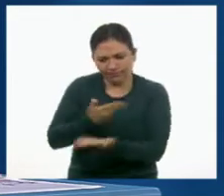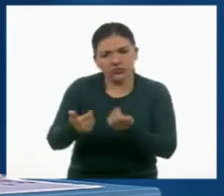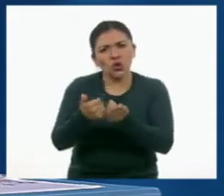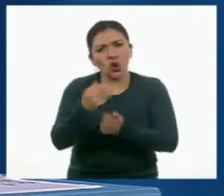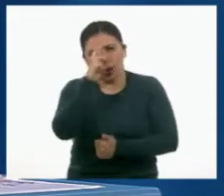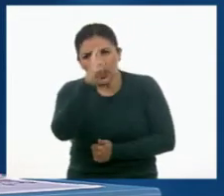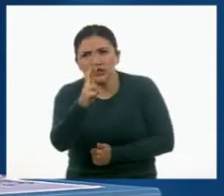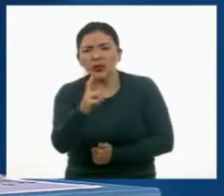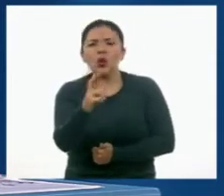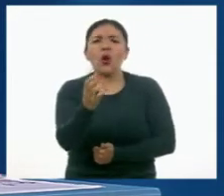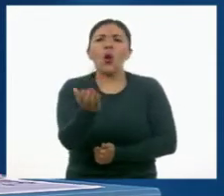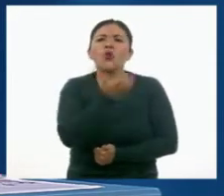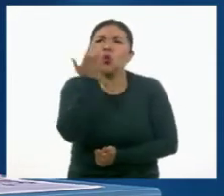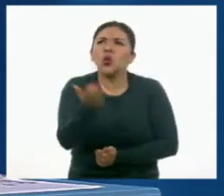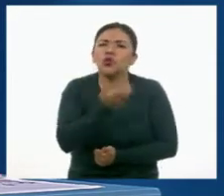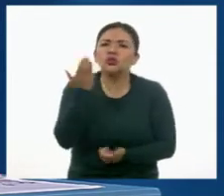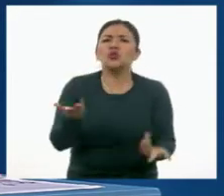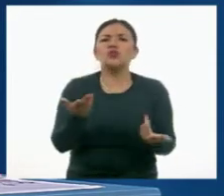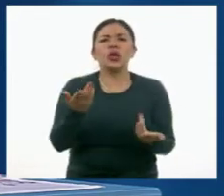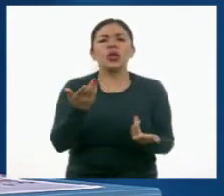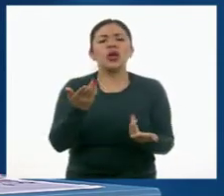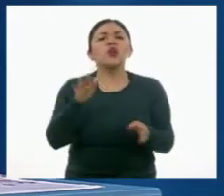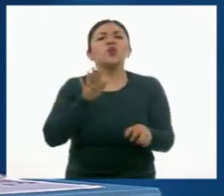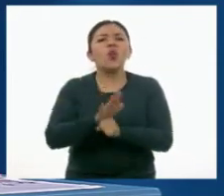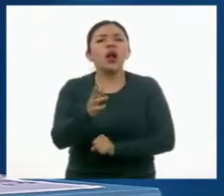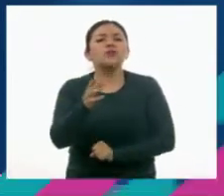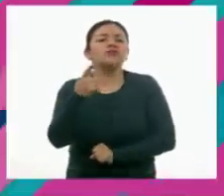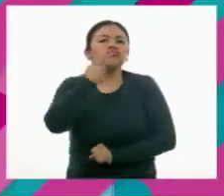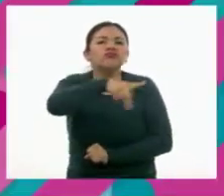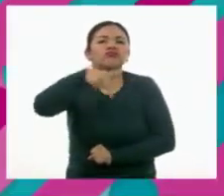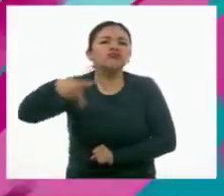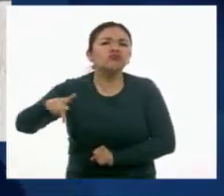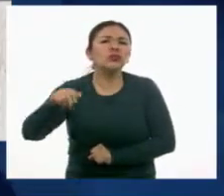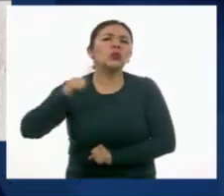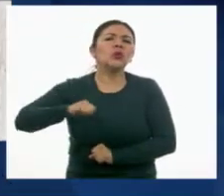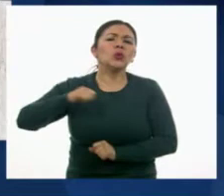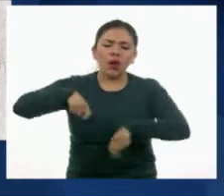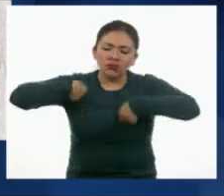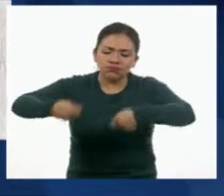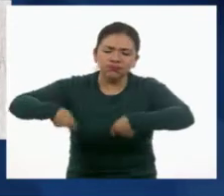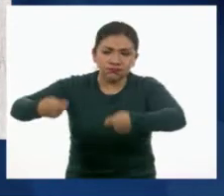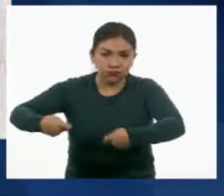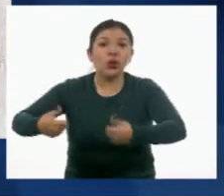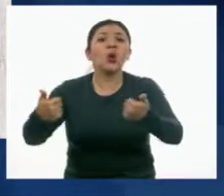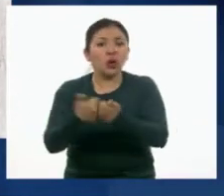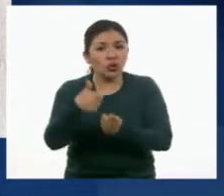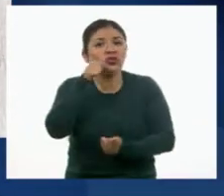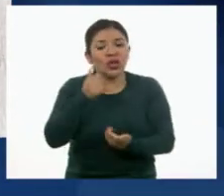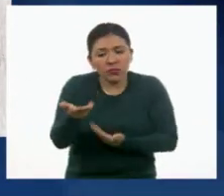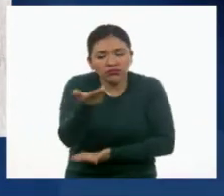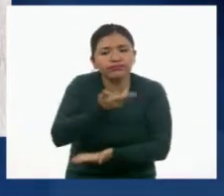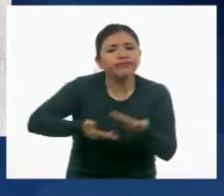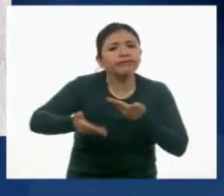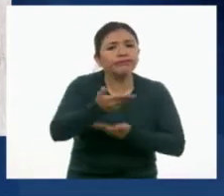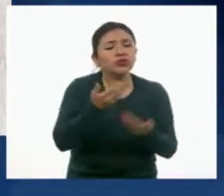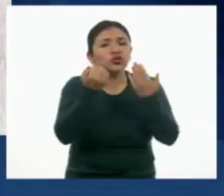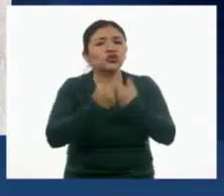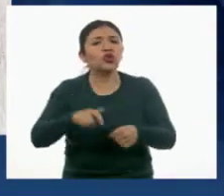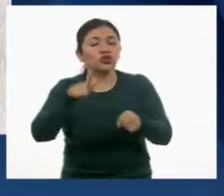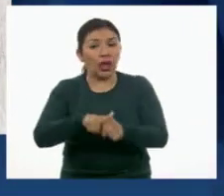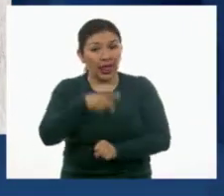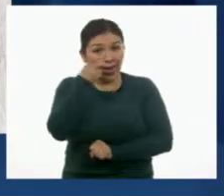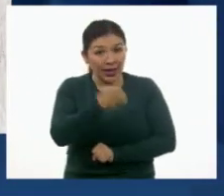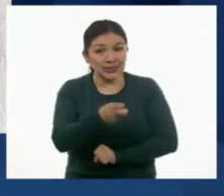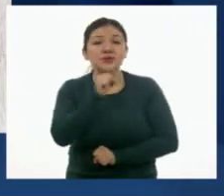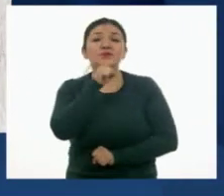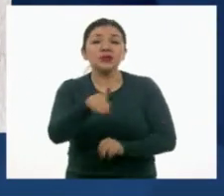por tradiciones, por usos, costumbres, pero que también nos organicemos de manera social y esto precisamente pues